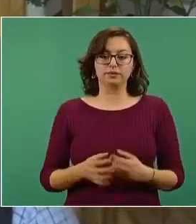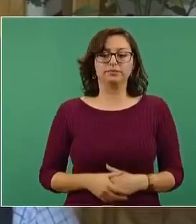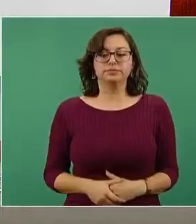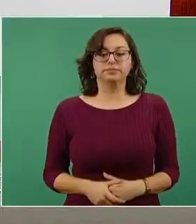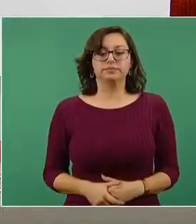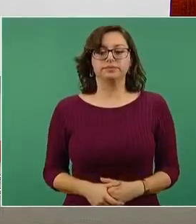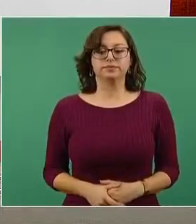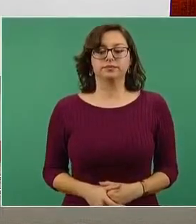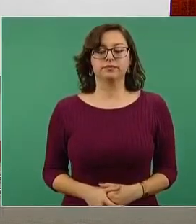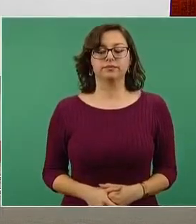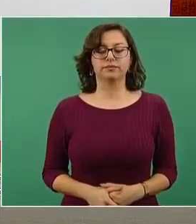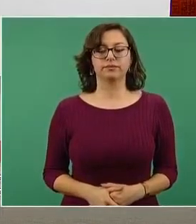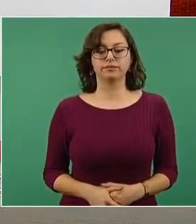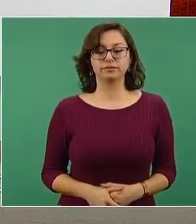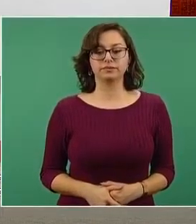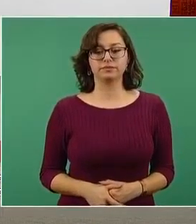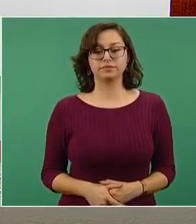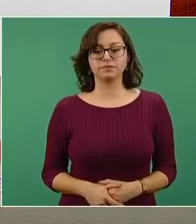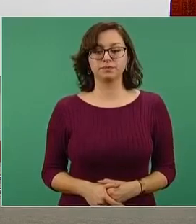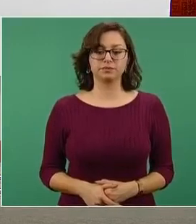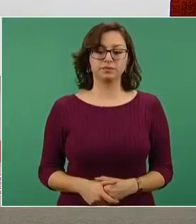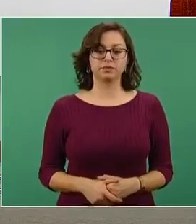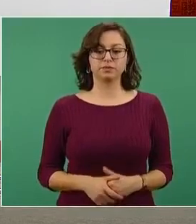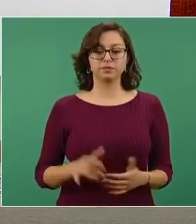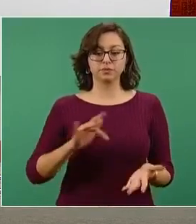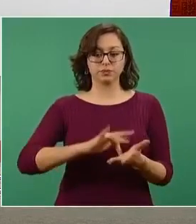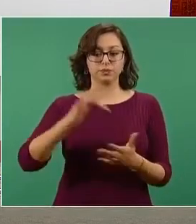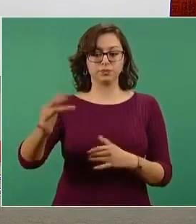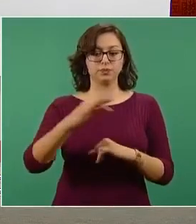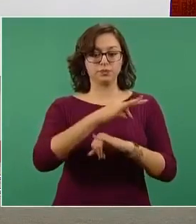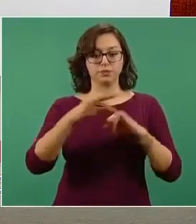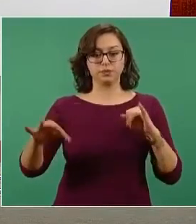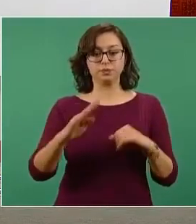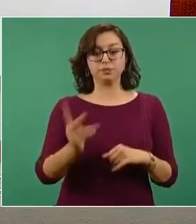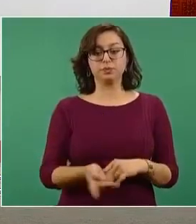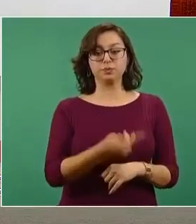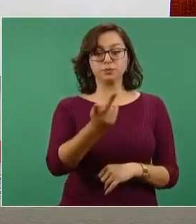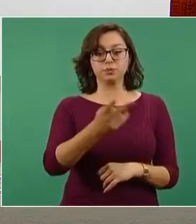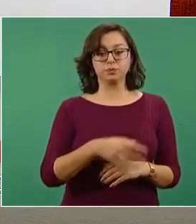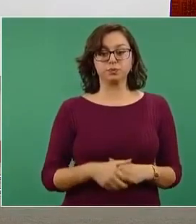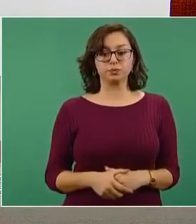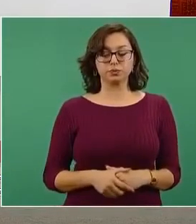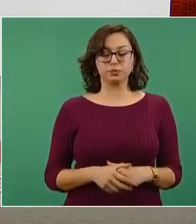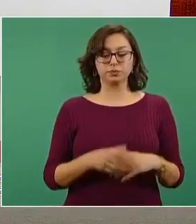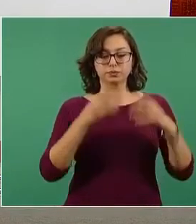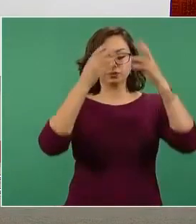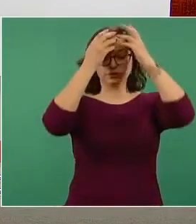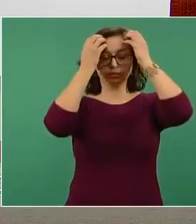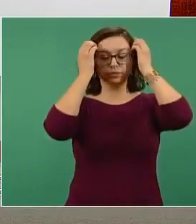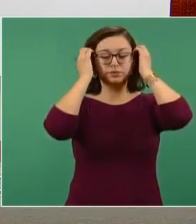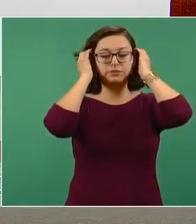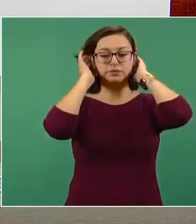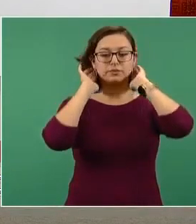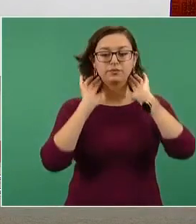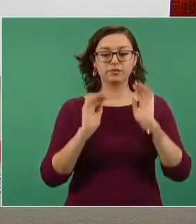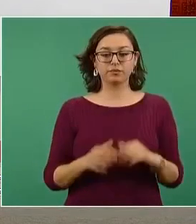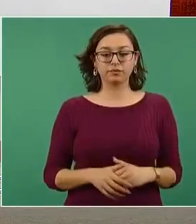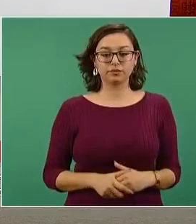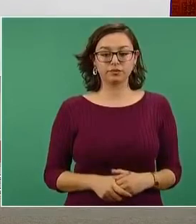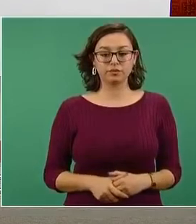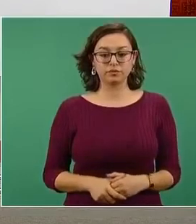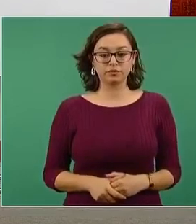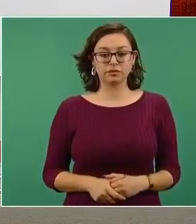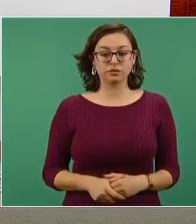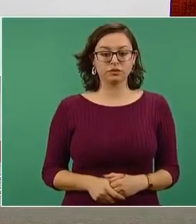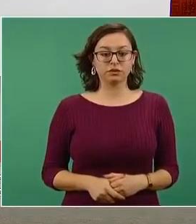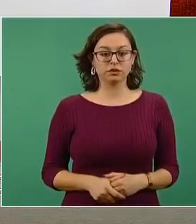Gracias. Y ya por último de mi parte, doctor, ¿existe pruebas de que hay una baja eficacia